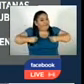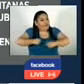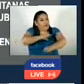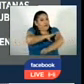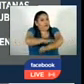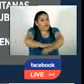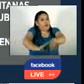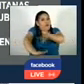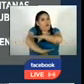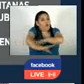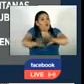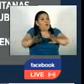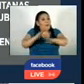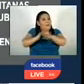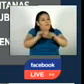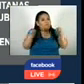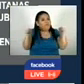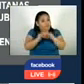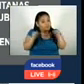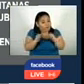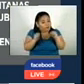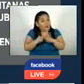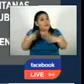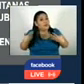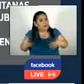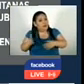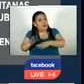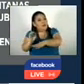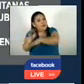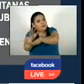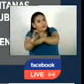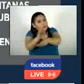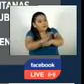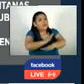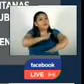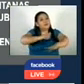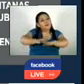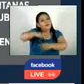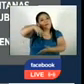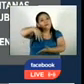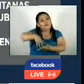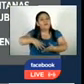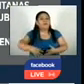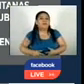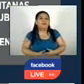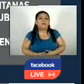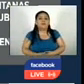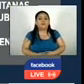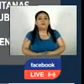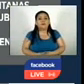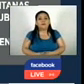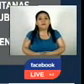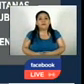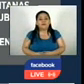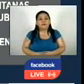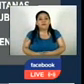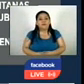los vientos y las bajas temperaturas. Parte de las recomendaciones que han dado las autoridades de Protección Civil.